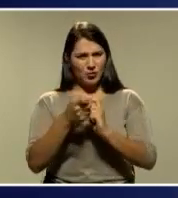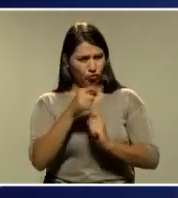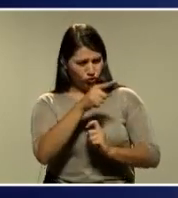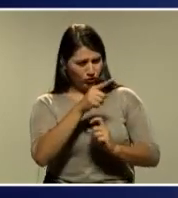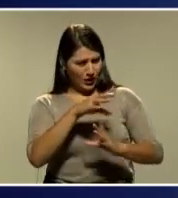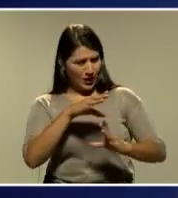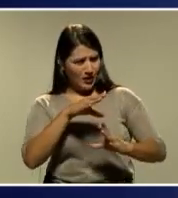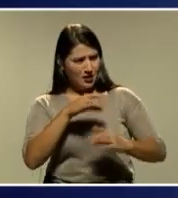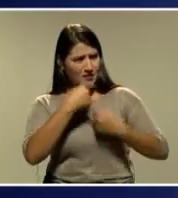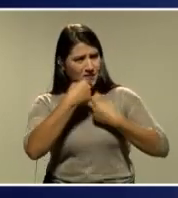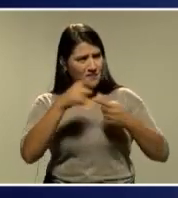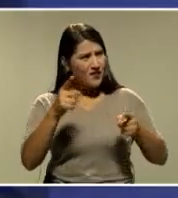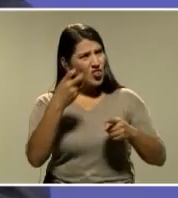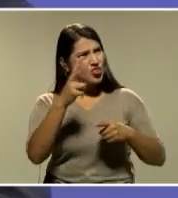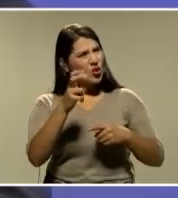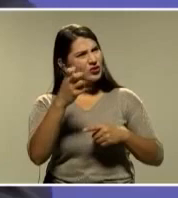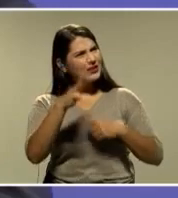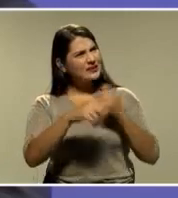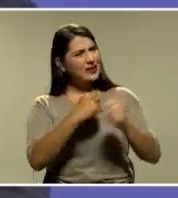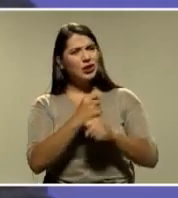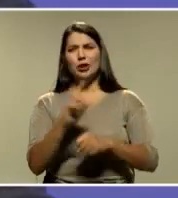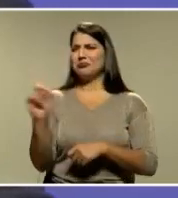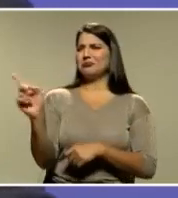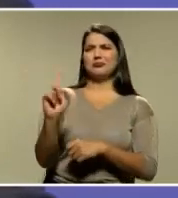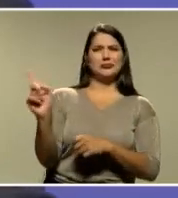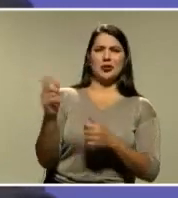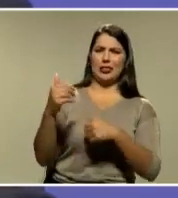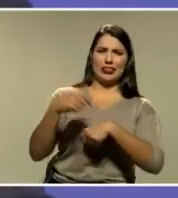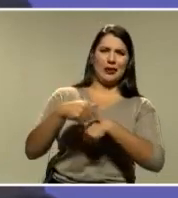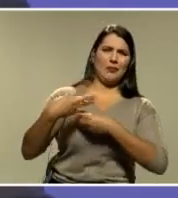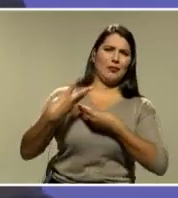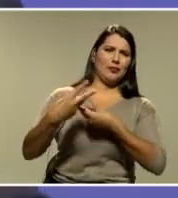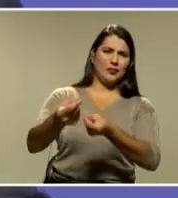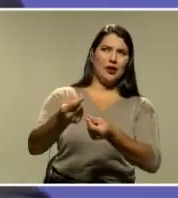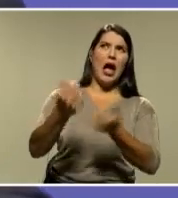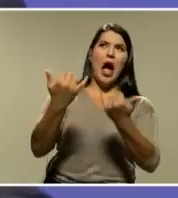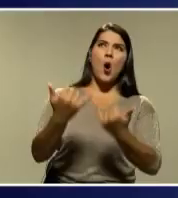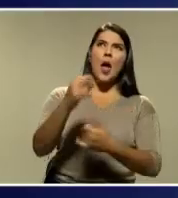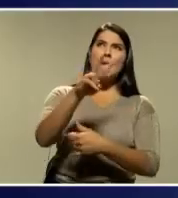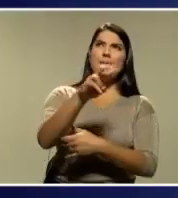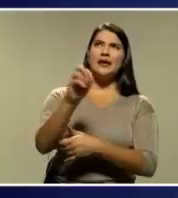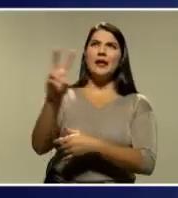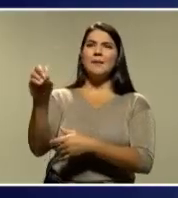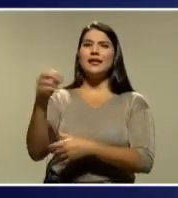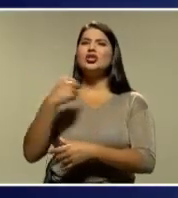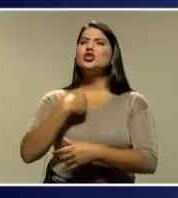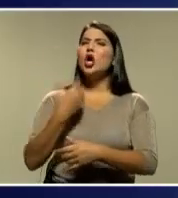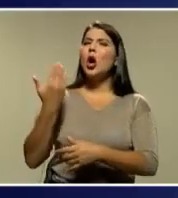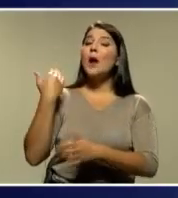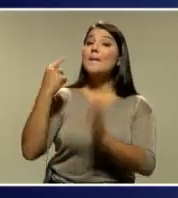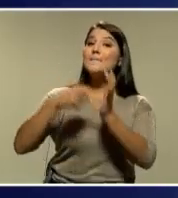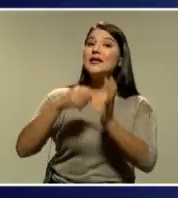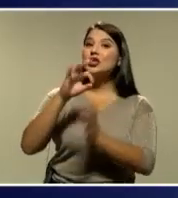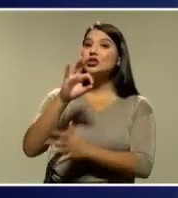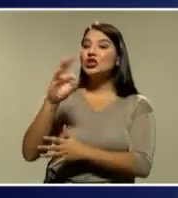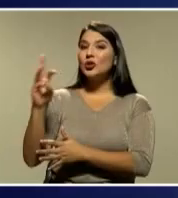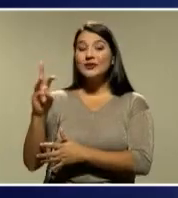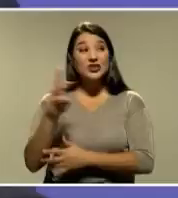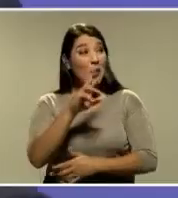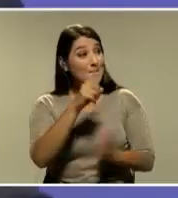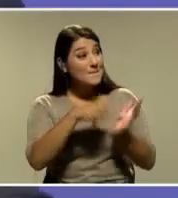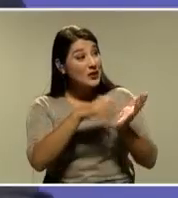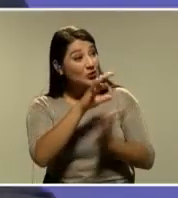12, 15 años? ¿Qué va? Es que el tiempo se va muy rápido. Estamos en el 2020, imagínense Ajá. que eso fue en el 96. En el